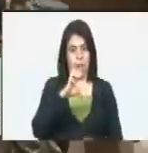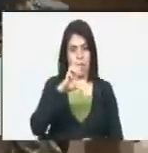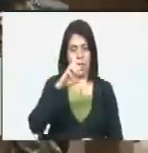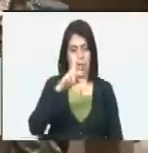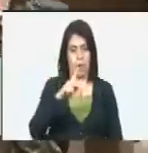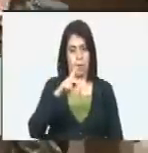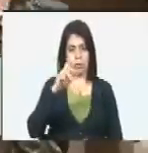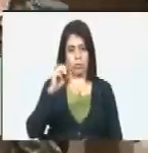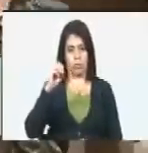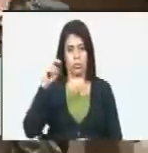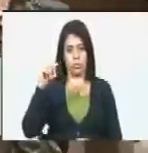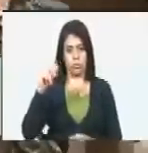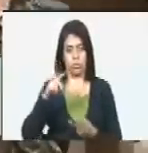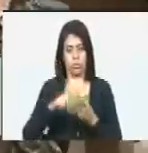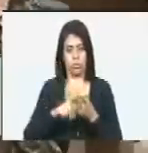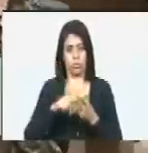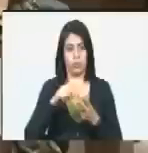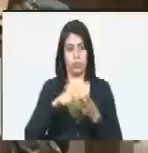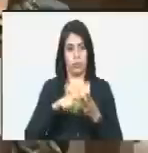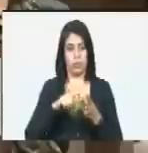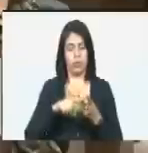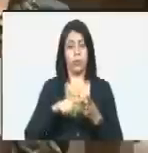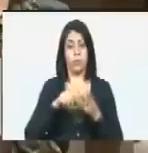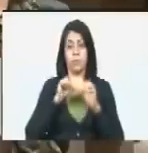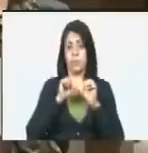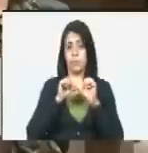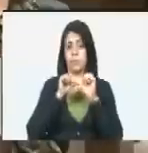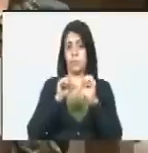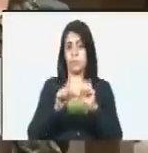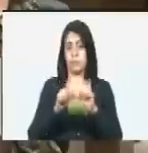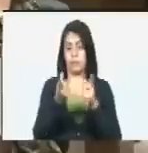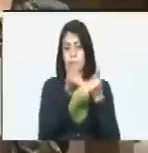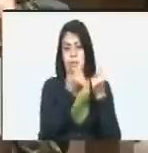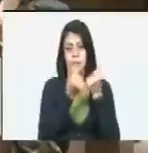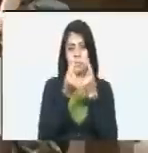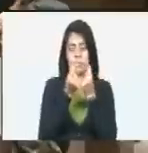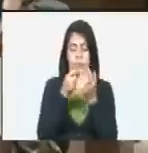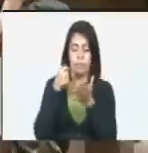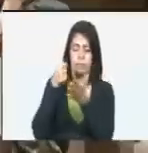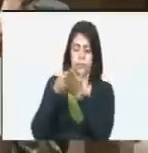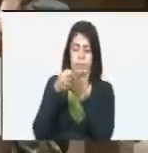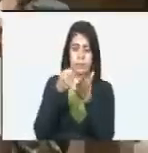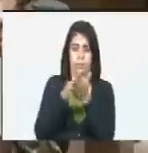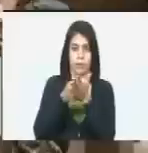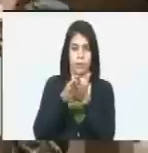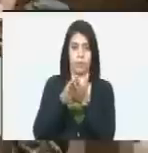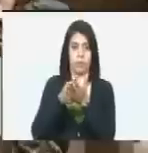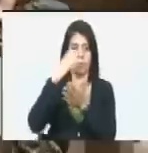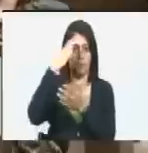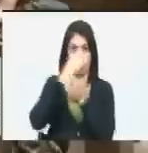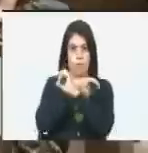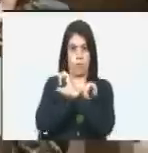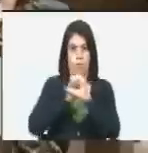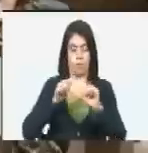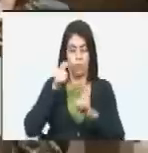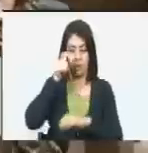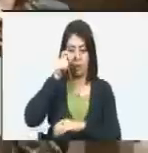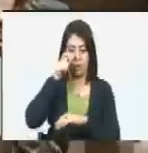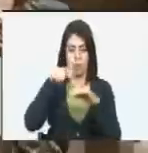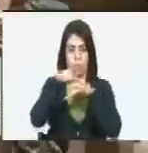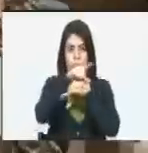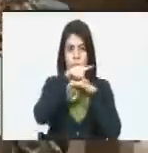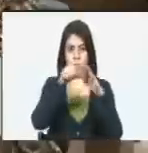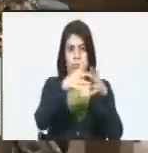y manteniendo económicamente y militarmente con el gobierno de los Estados